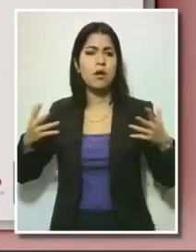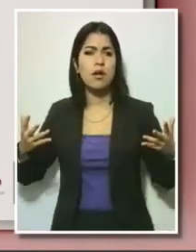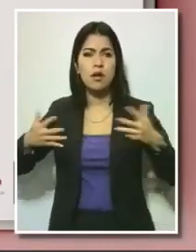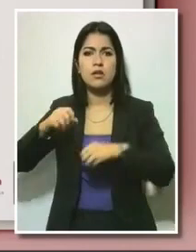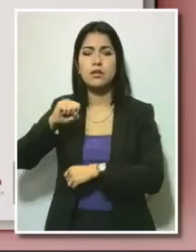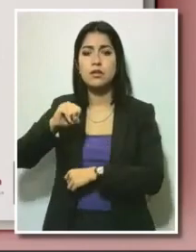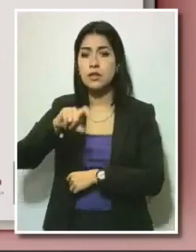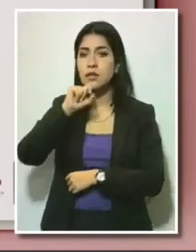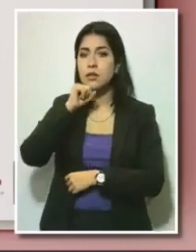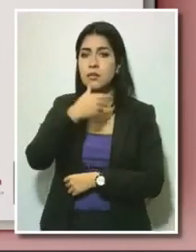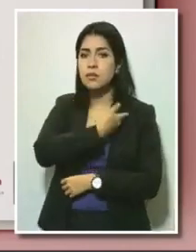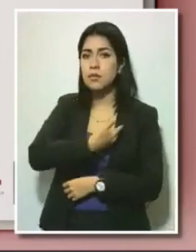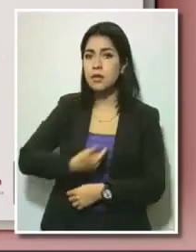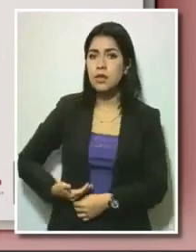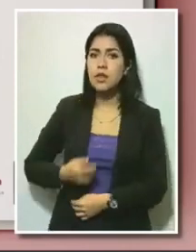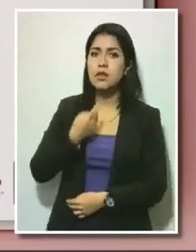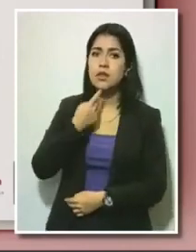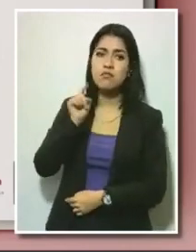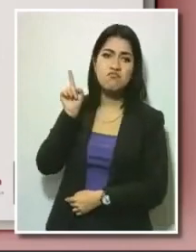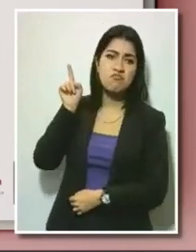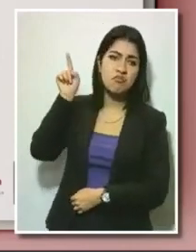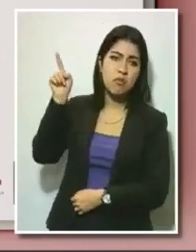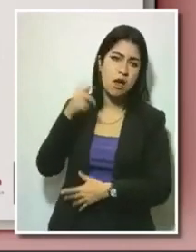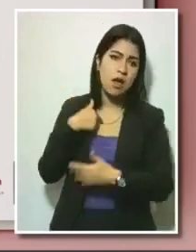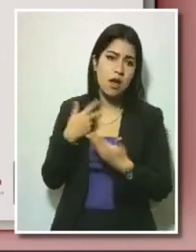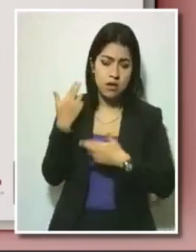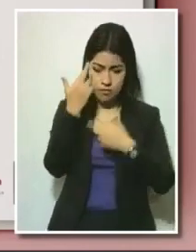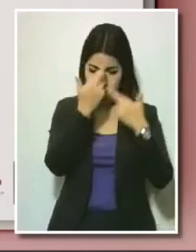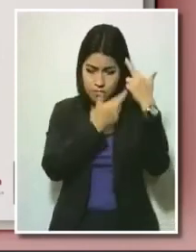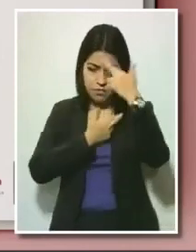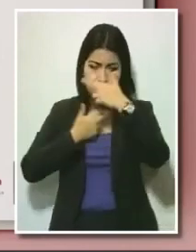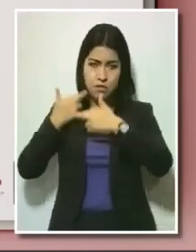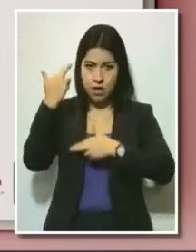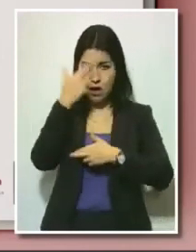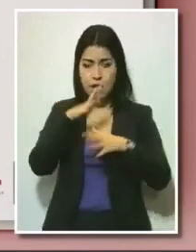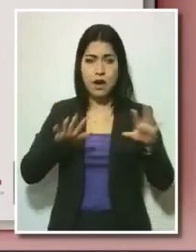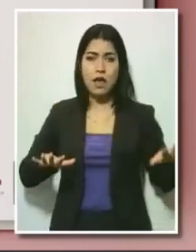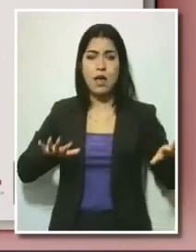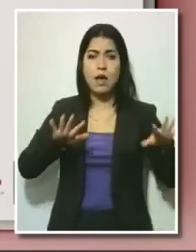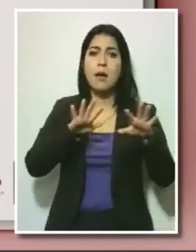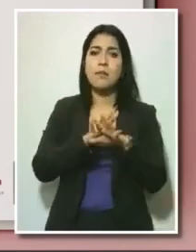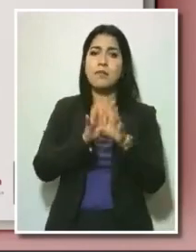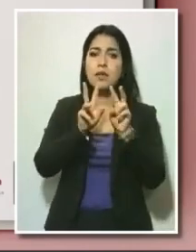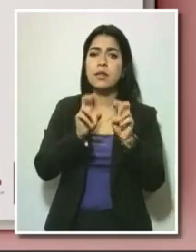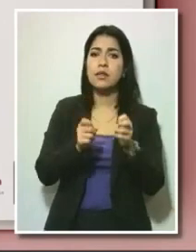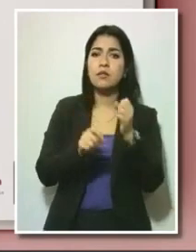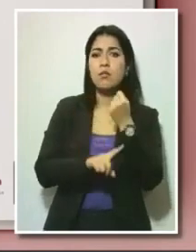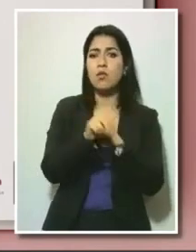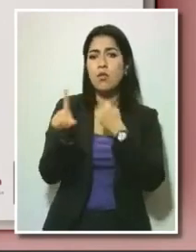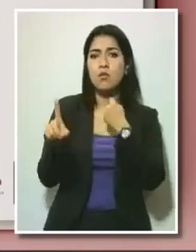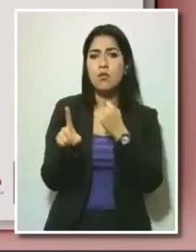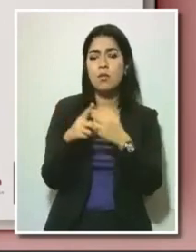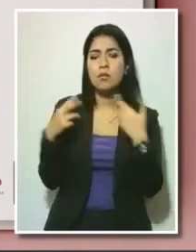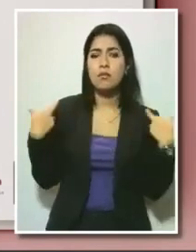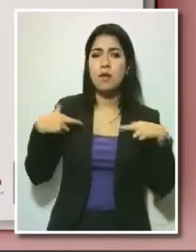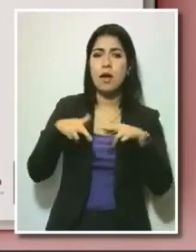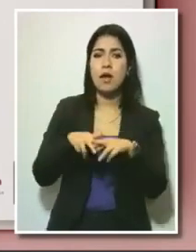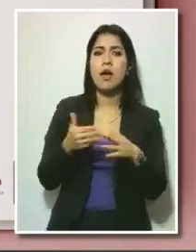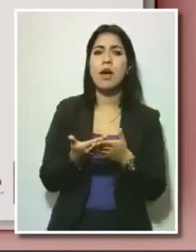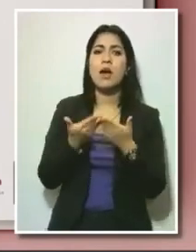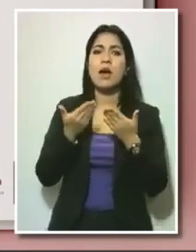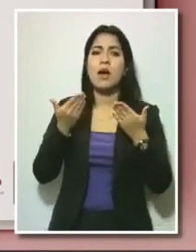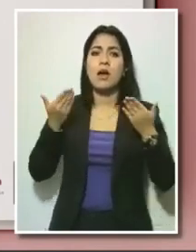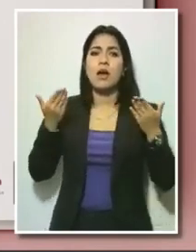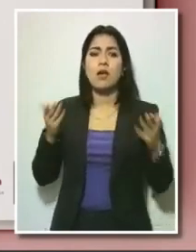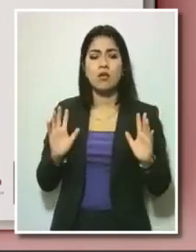el presidente de la República haciendo una revalorización del magisterio y también logrando ciclo escolar completo de